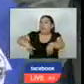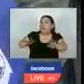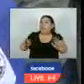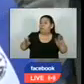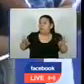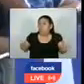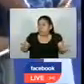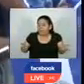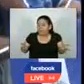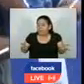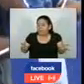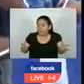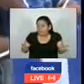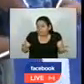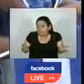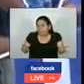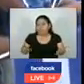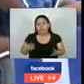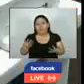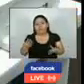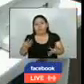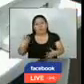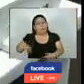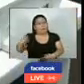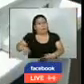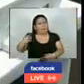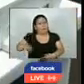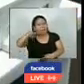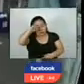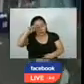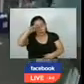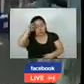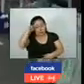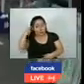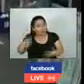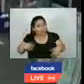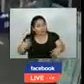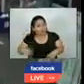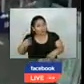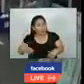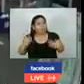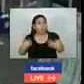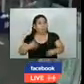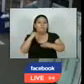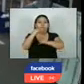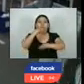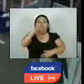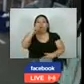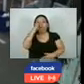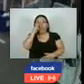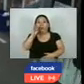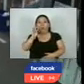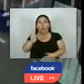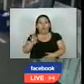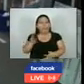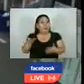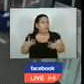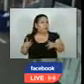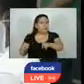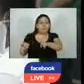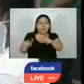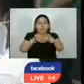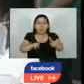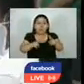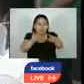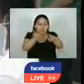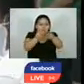y pues esperamos sacar lo más pronto posible esa empresa, porque tenemos hasta el 4 de junio para tener listo